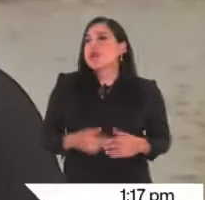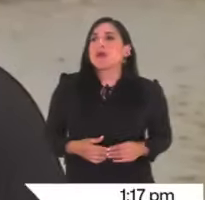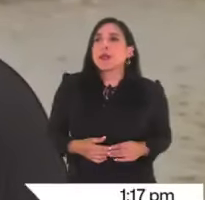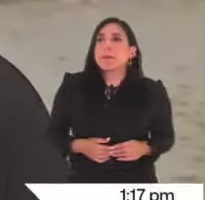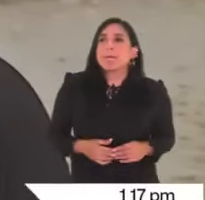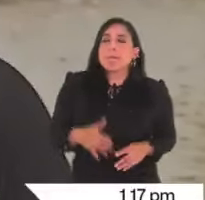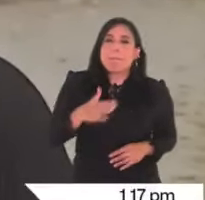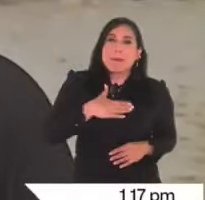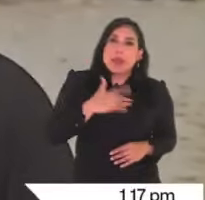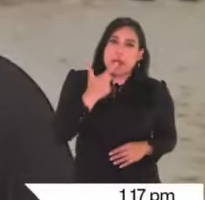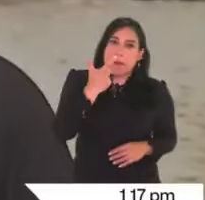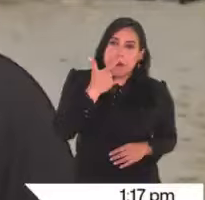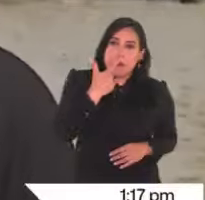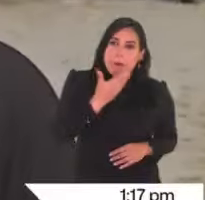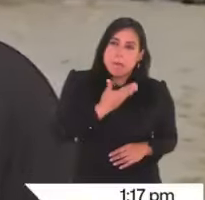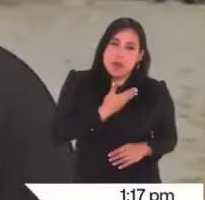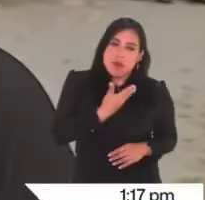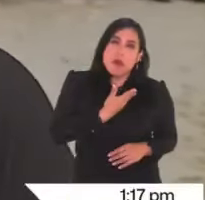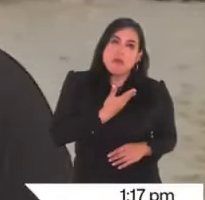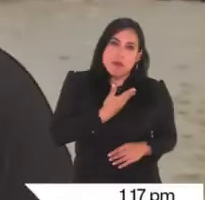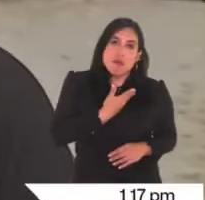mamá, pues lamentablemente